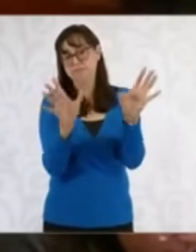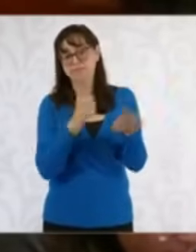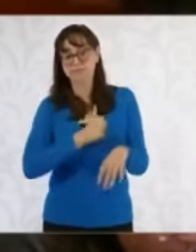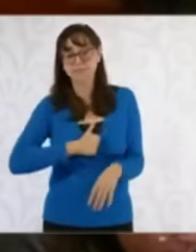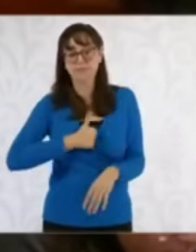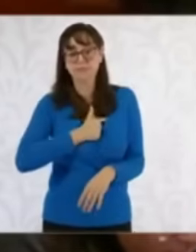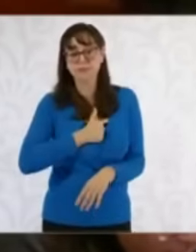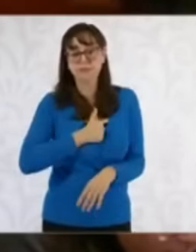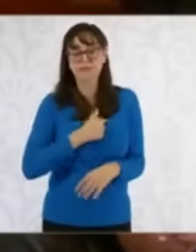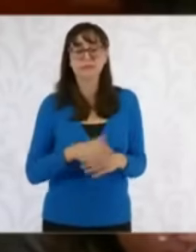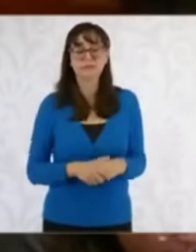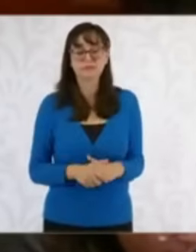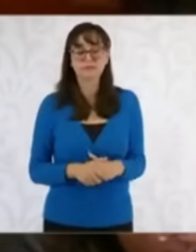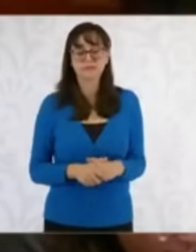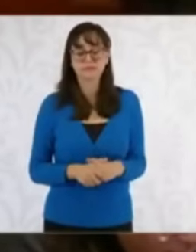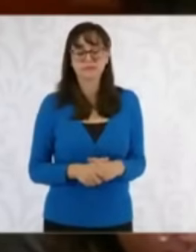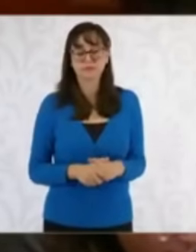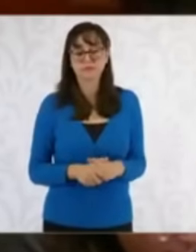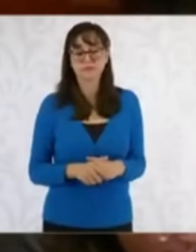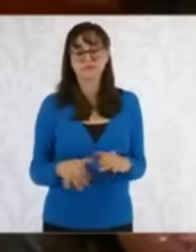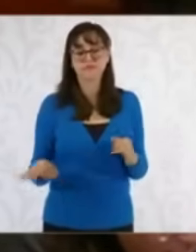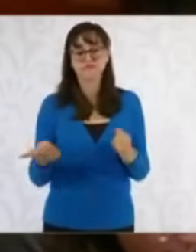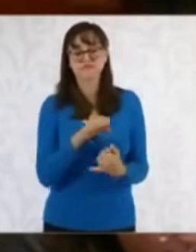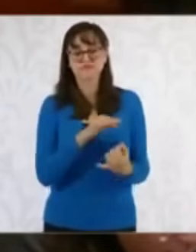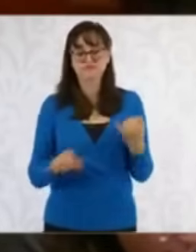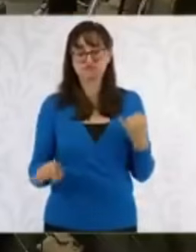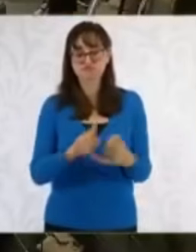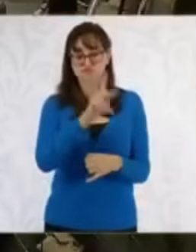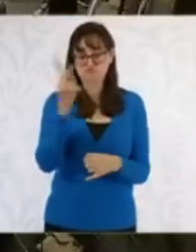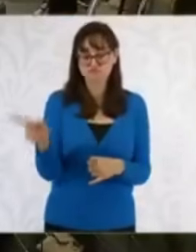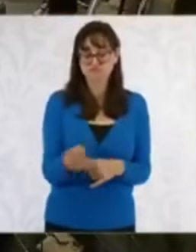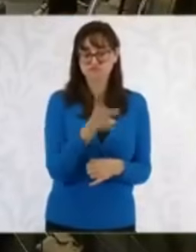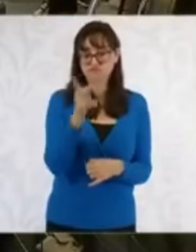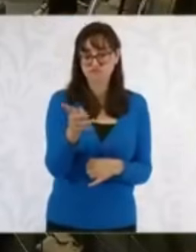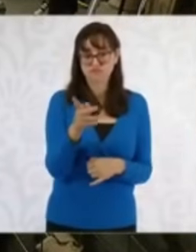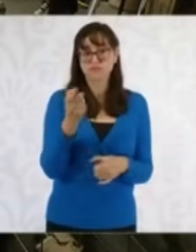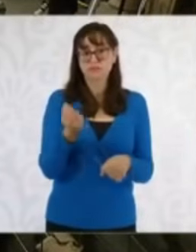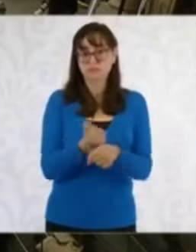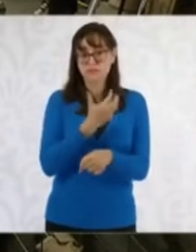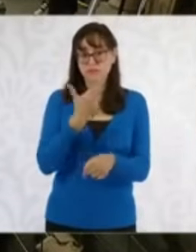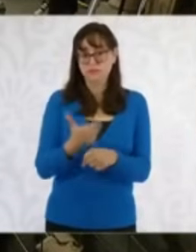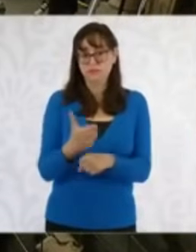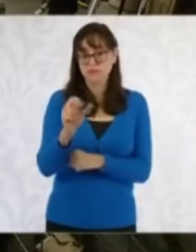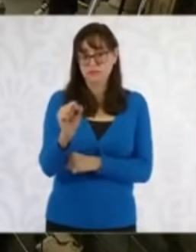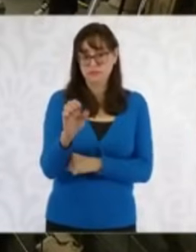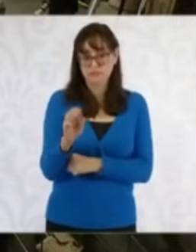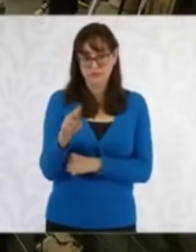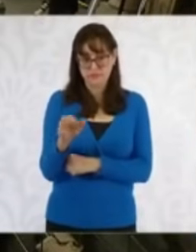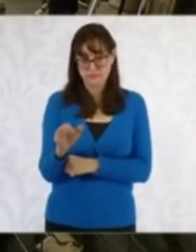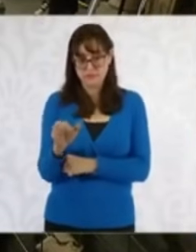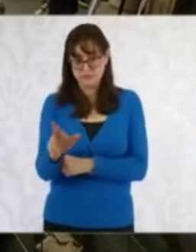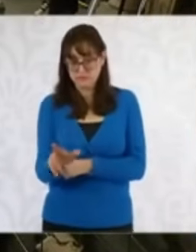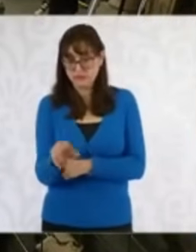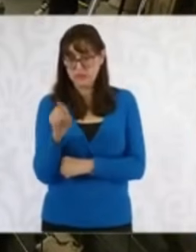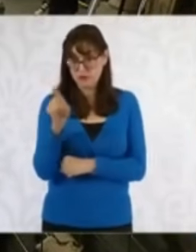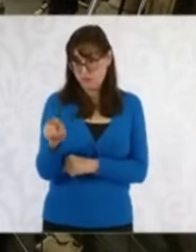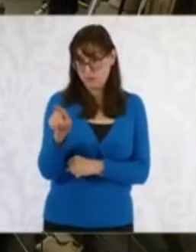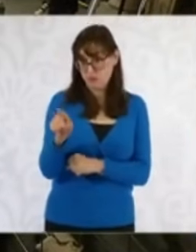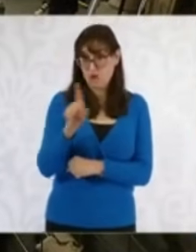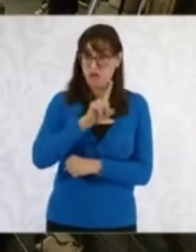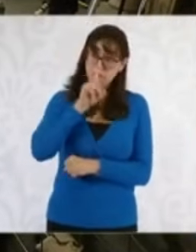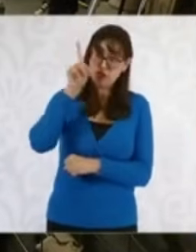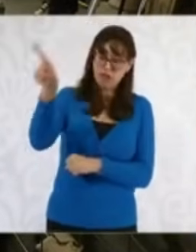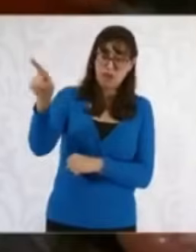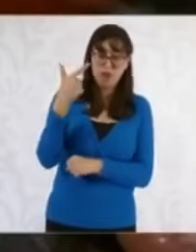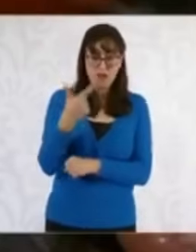ocurrir? Y por último, a la Secretaría de Energía, como usted va a acompañar a la presidenta al G20,